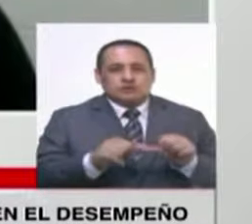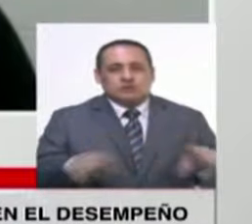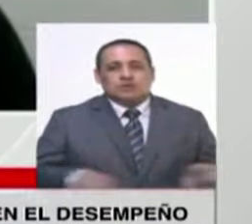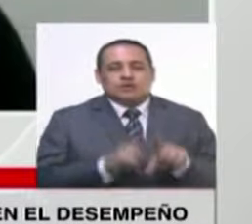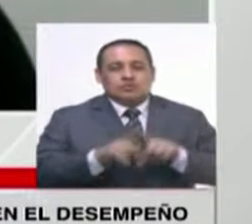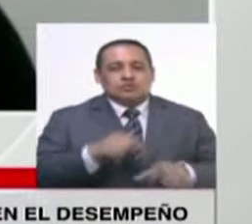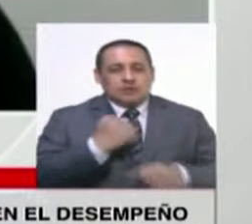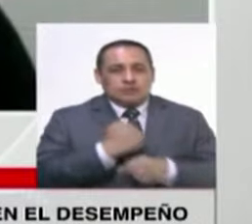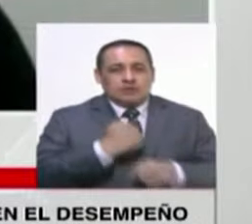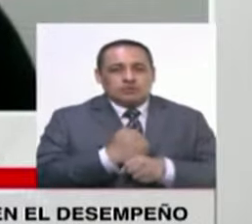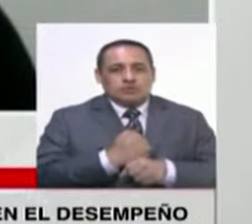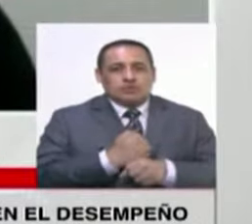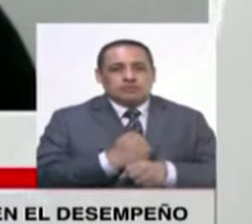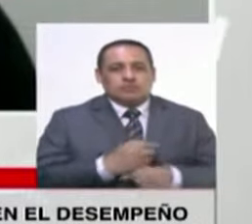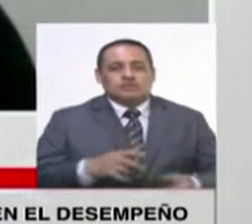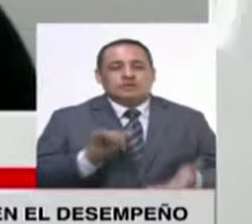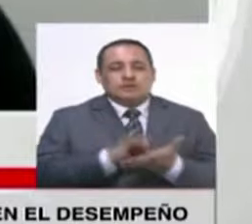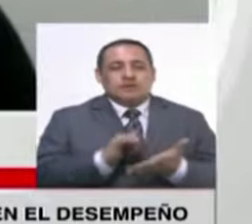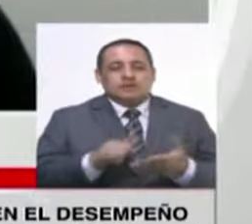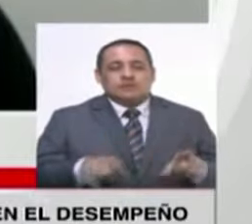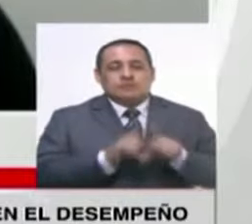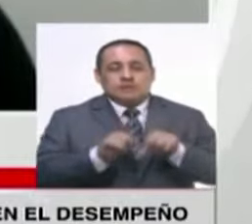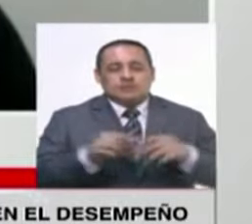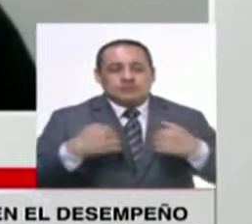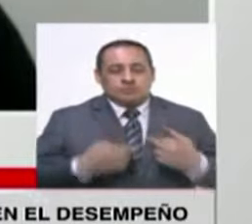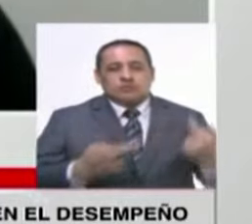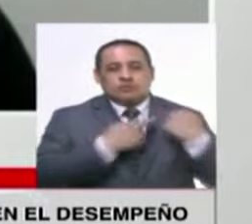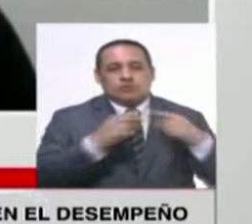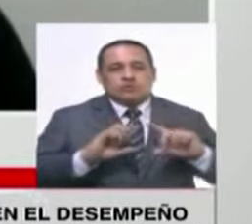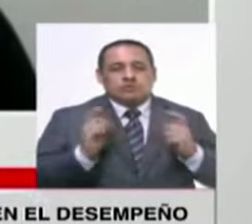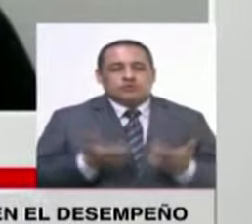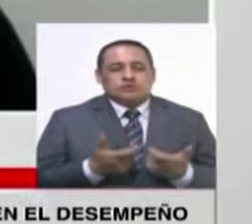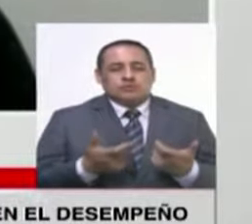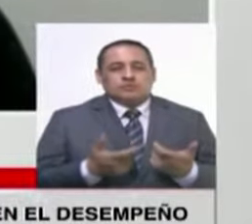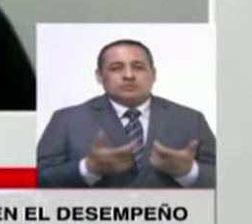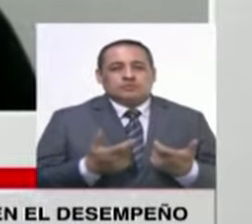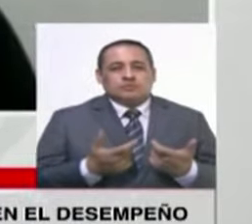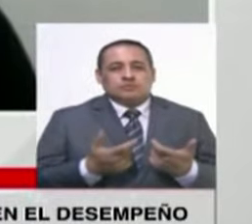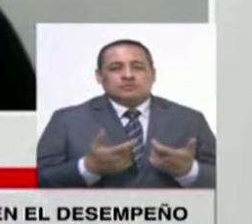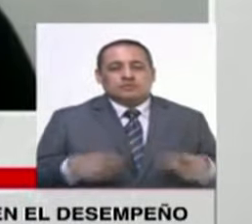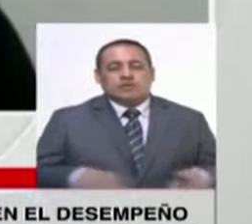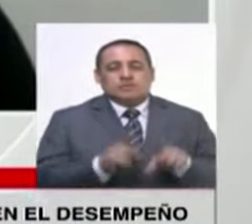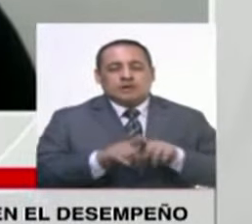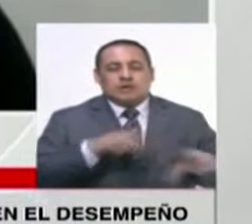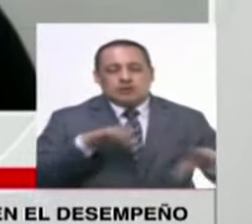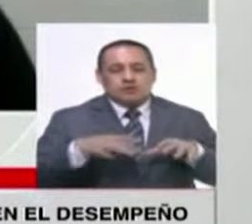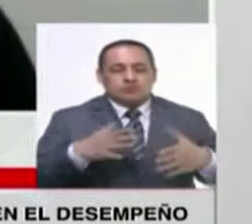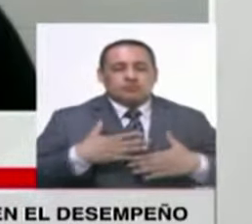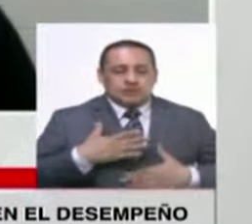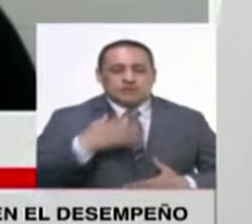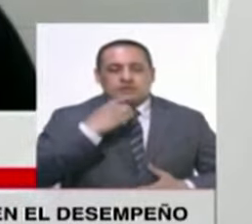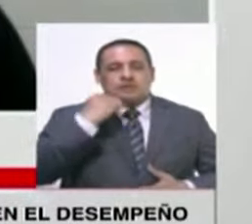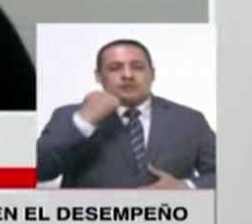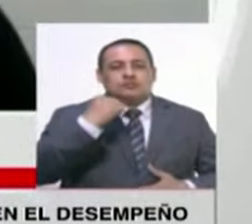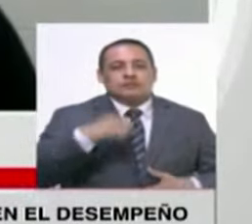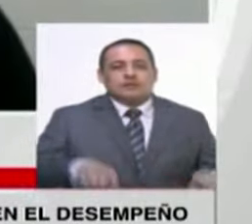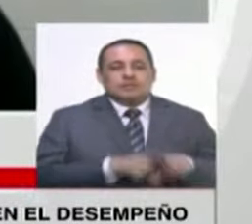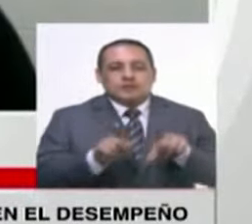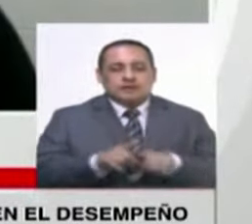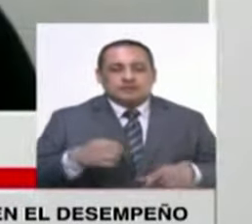con el trabajo que tiene encomendado por esta comisión y haré uso de mi